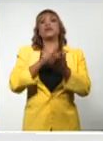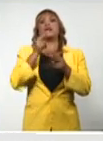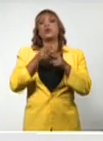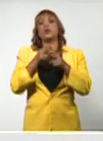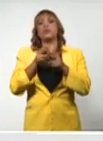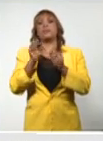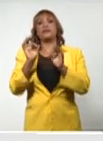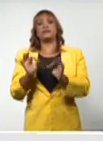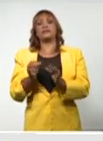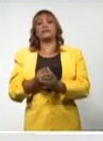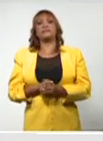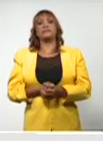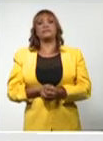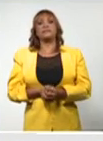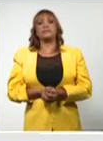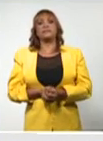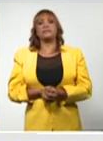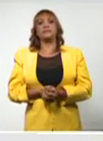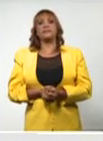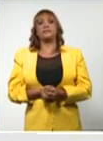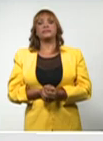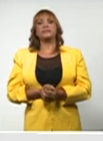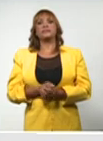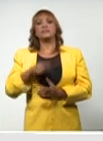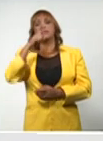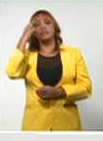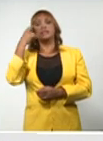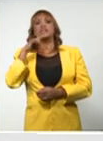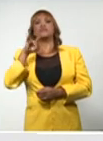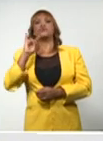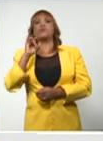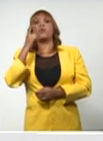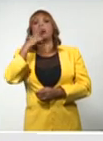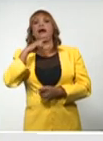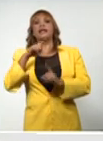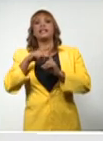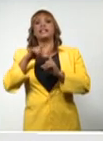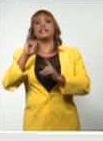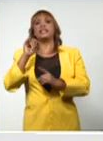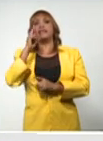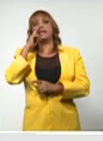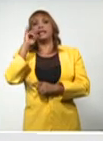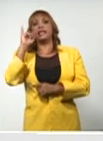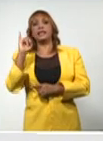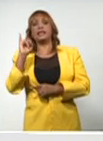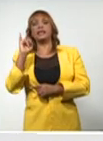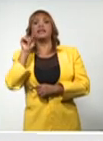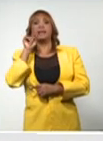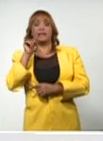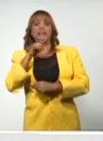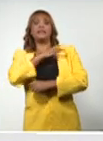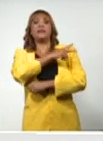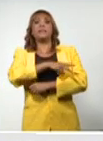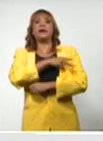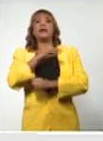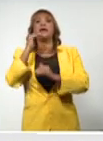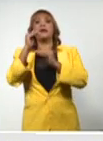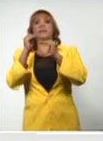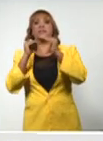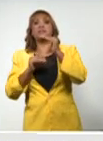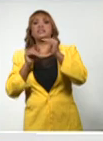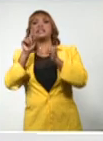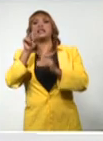digo de Eswatini. Eswatini ocupa ahora la posición 112 y Cuba la 113.